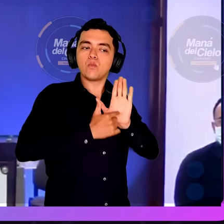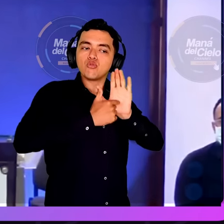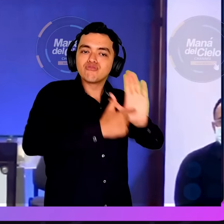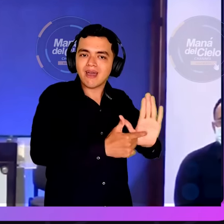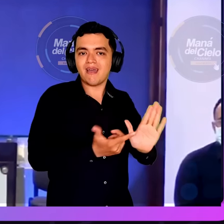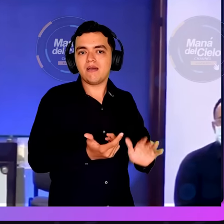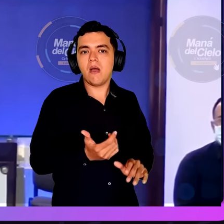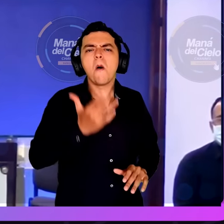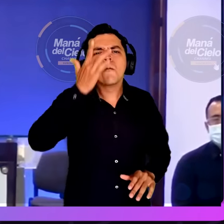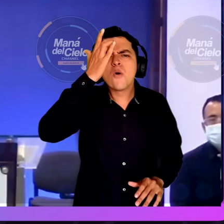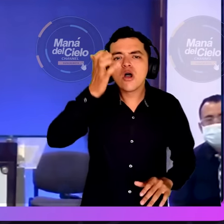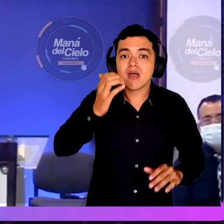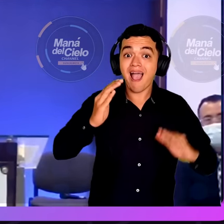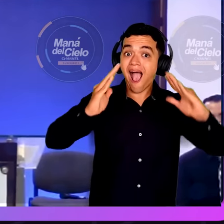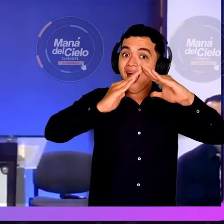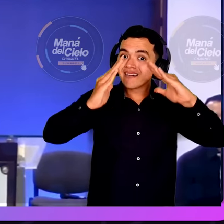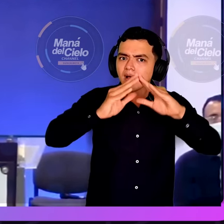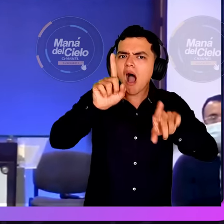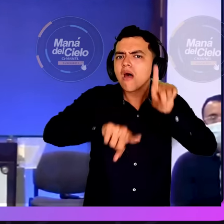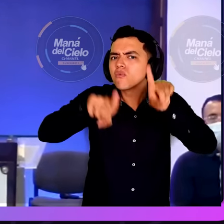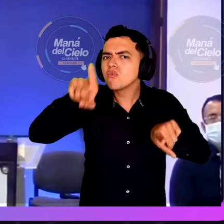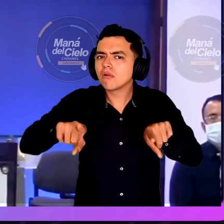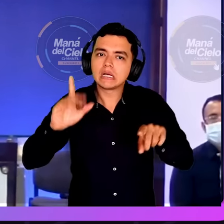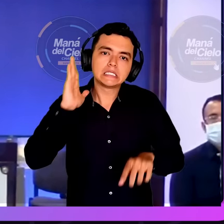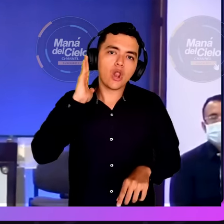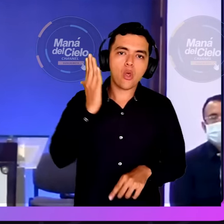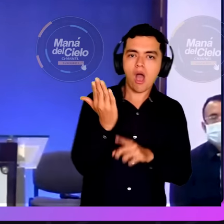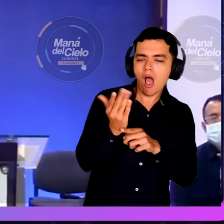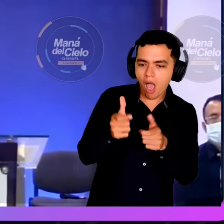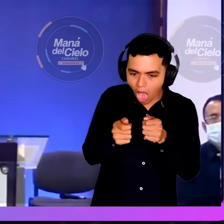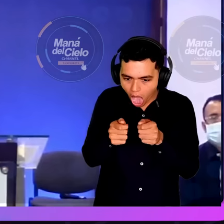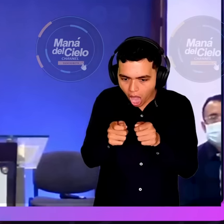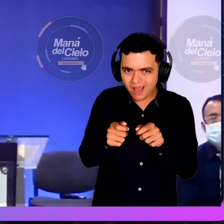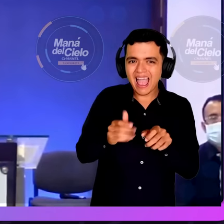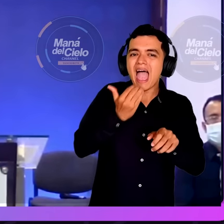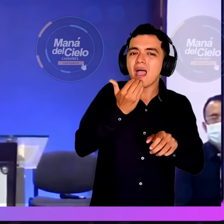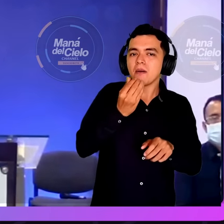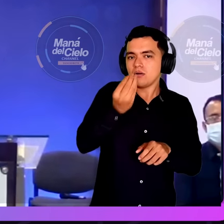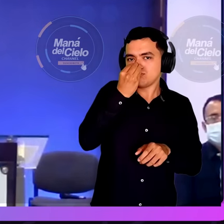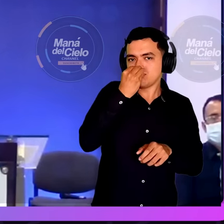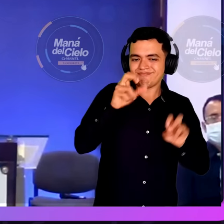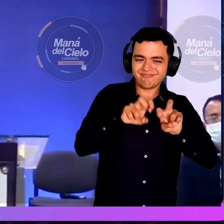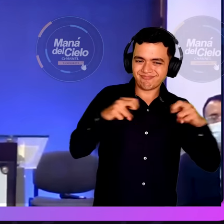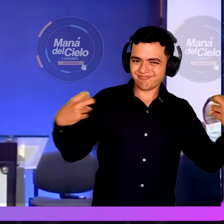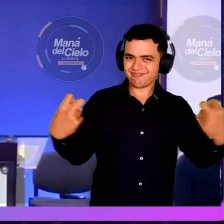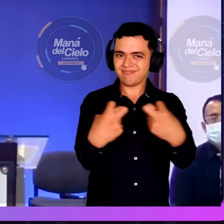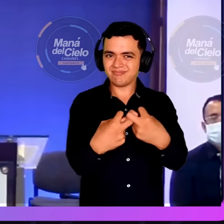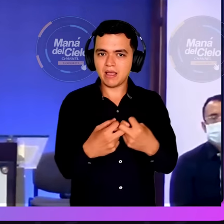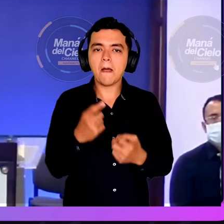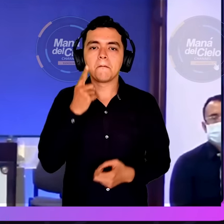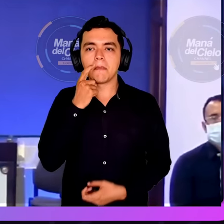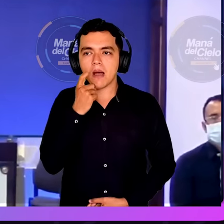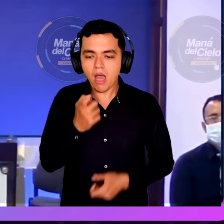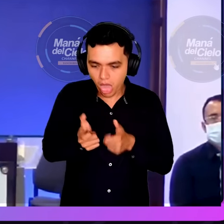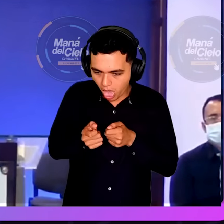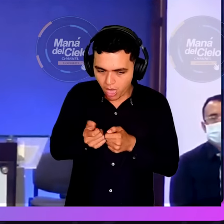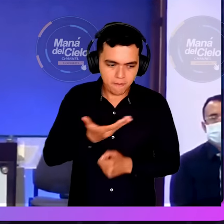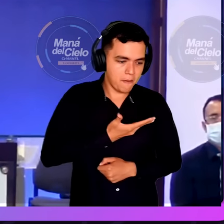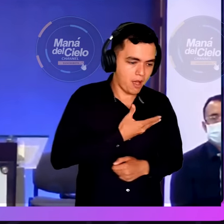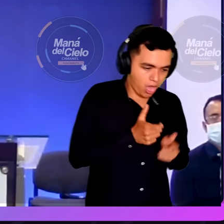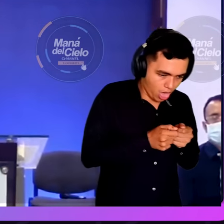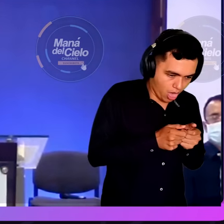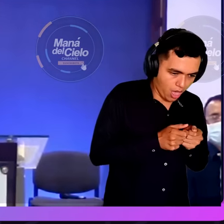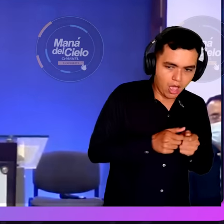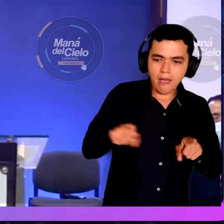a ellos. Porque déjeme decirle que hay casas que parecen salas de internet. El papá, el esposo en un aparato, la mamá en otro aparato, cada hijo en